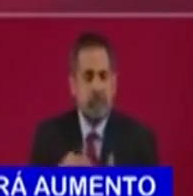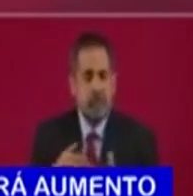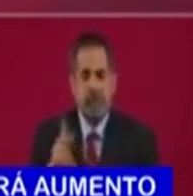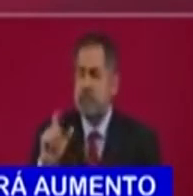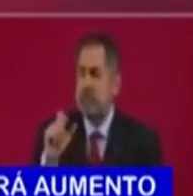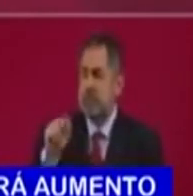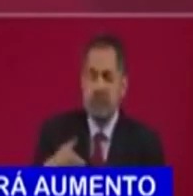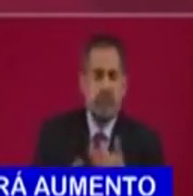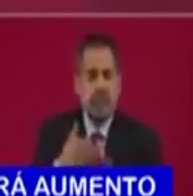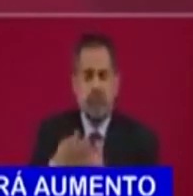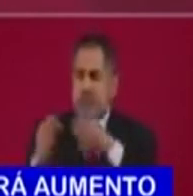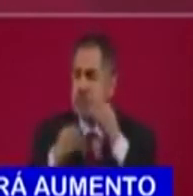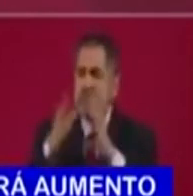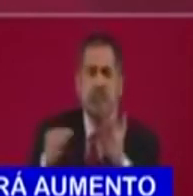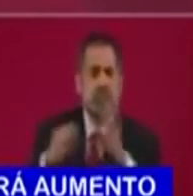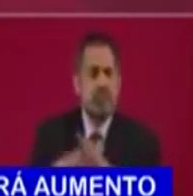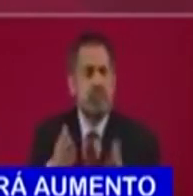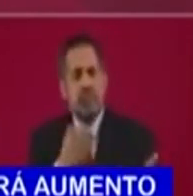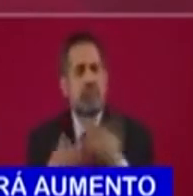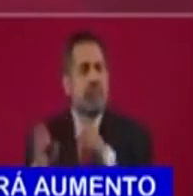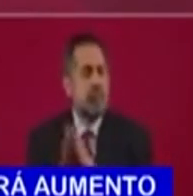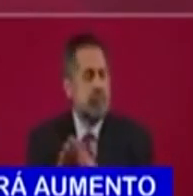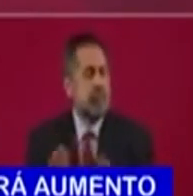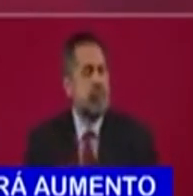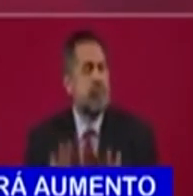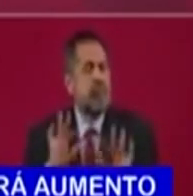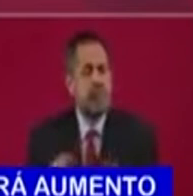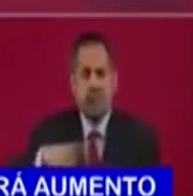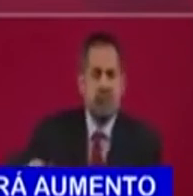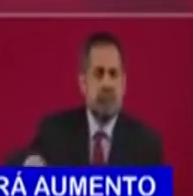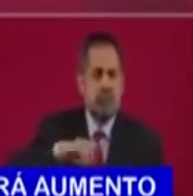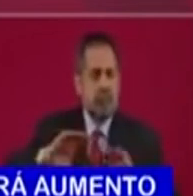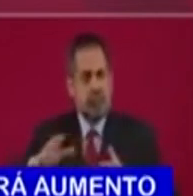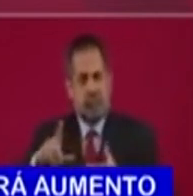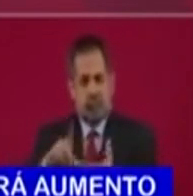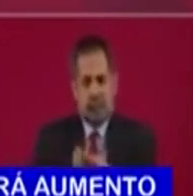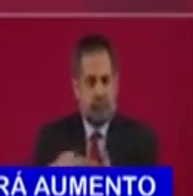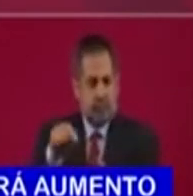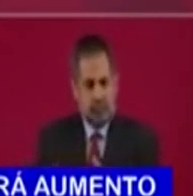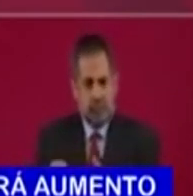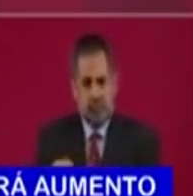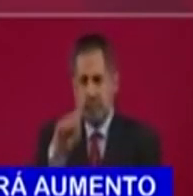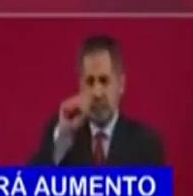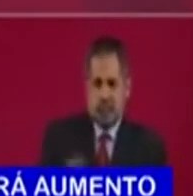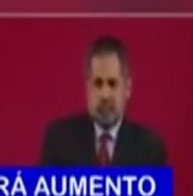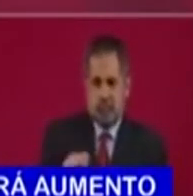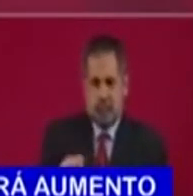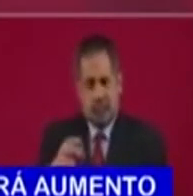plan de promover el desarrollo y el bienestar de las comunidades del sureste de